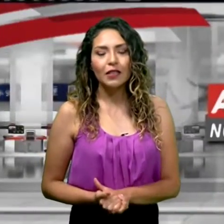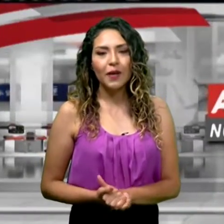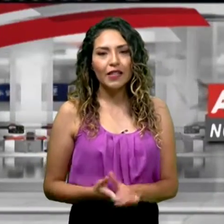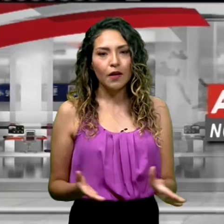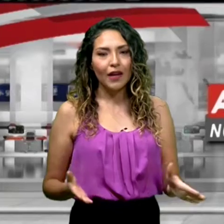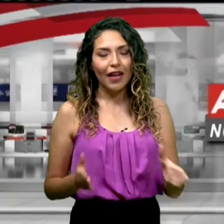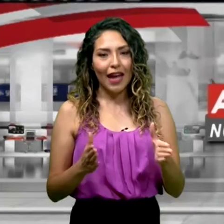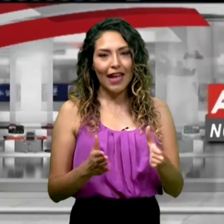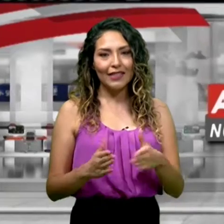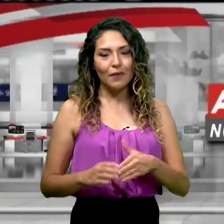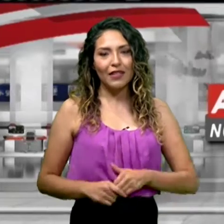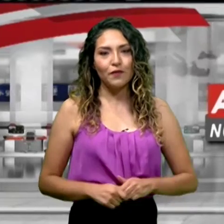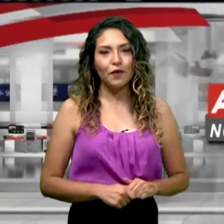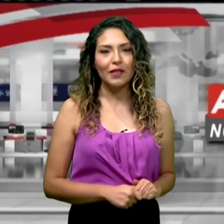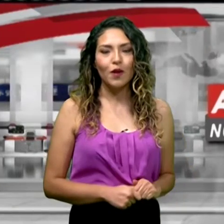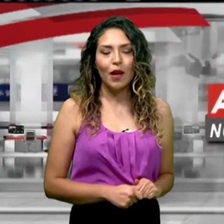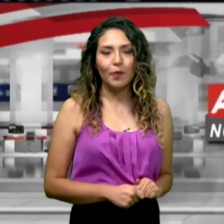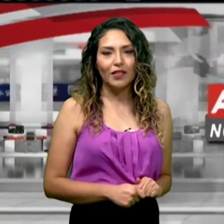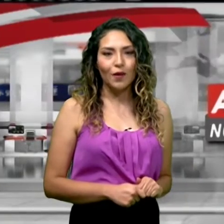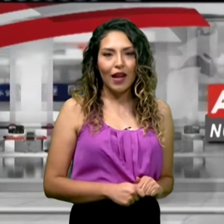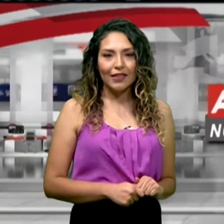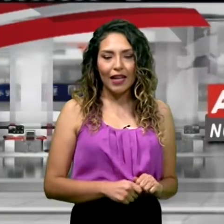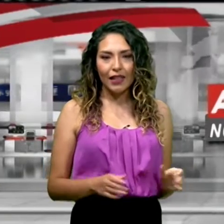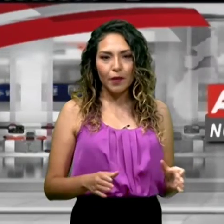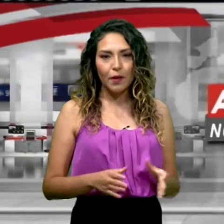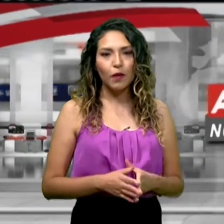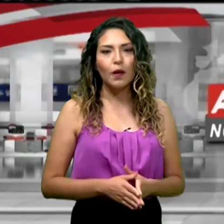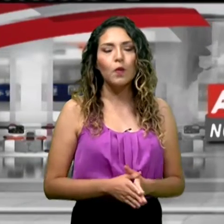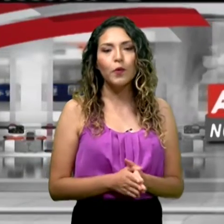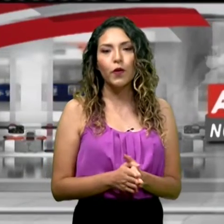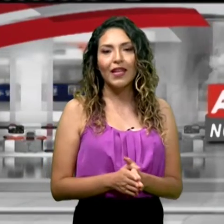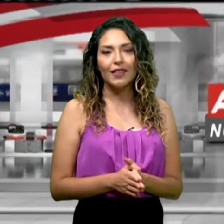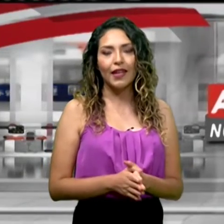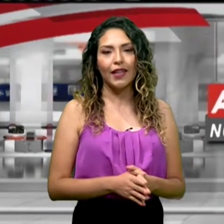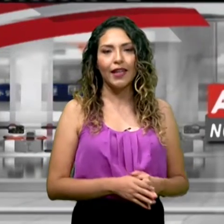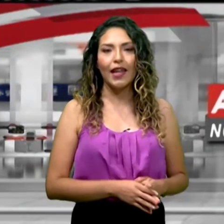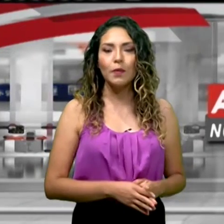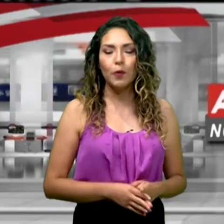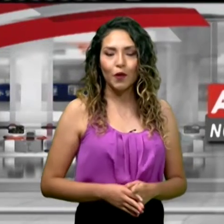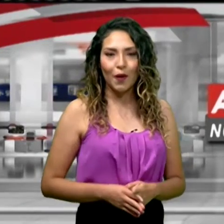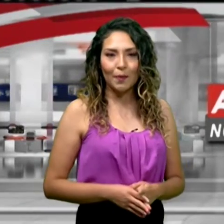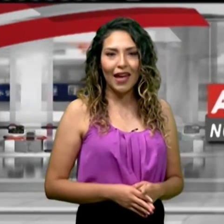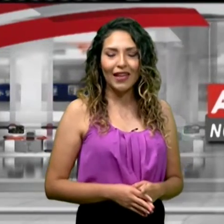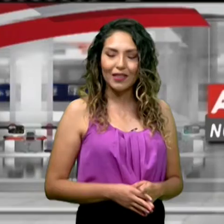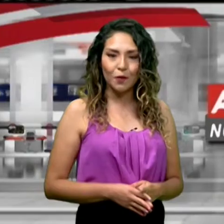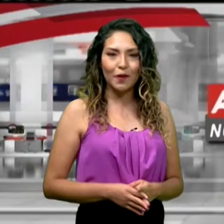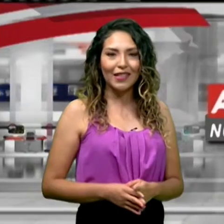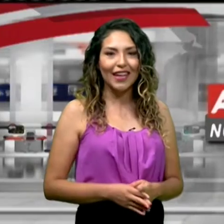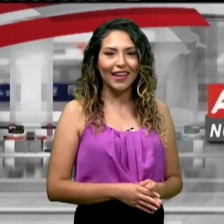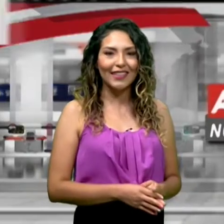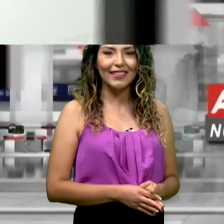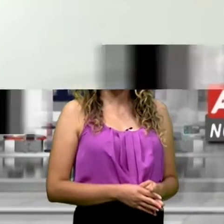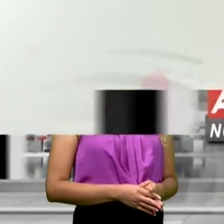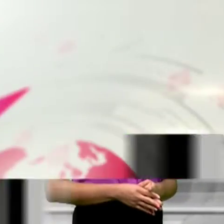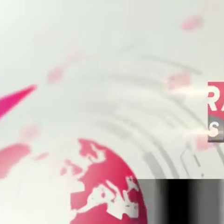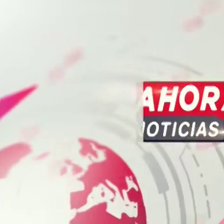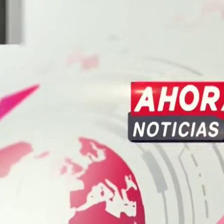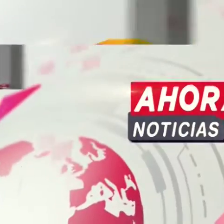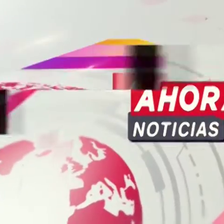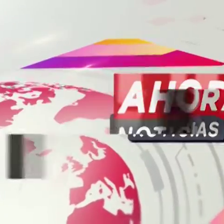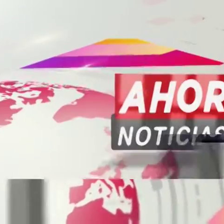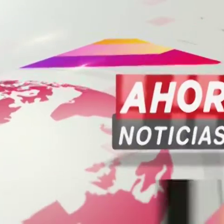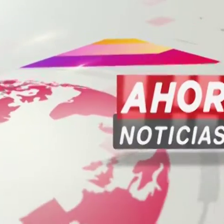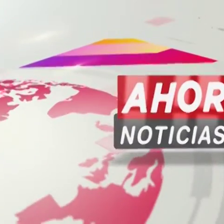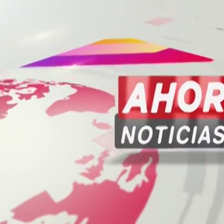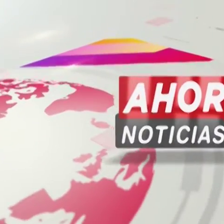Noticias Express. Recuerda que esta y más información la puedes localizar en www.sndigital.mx. Muy buenas tardes.